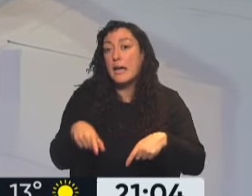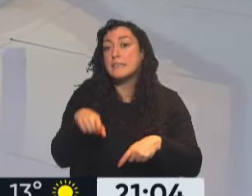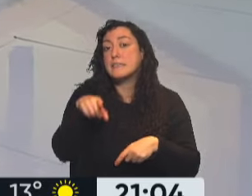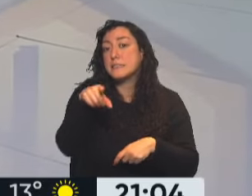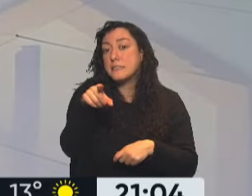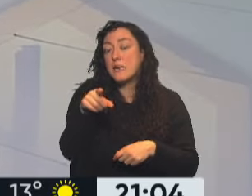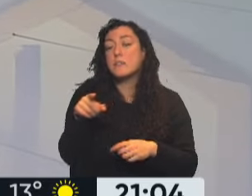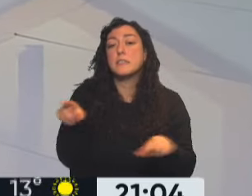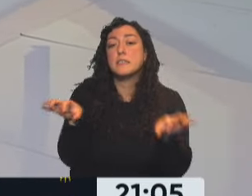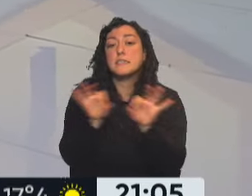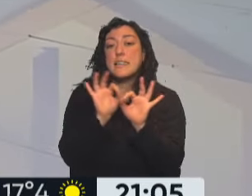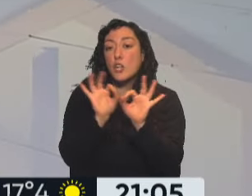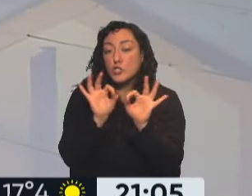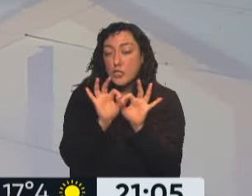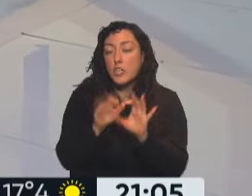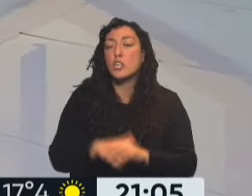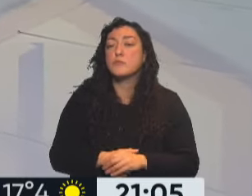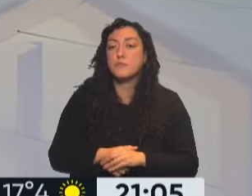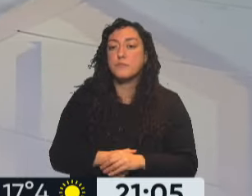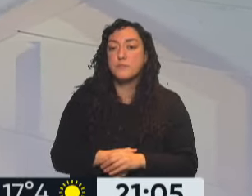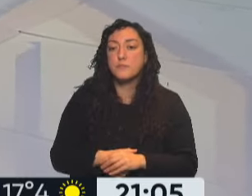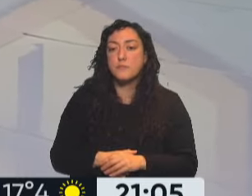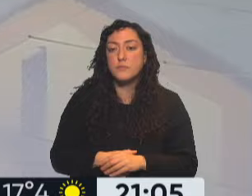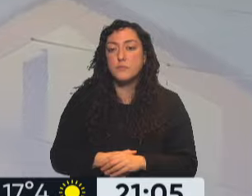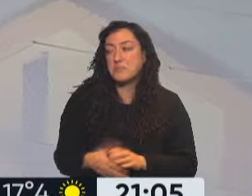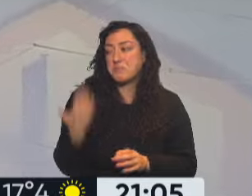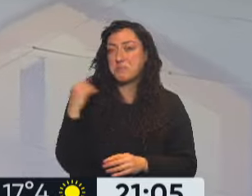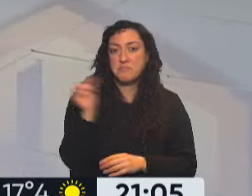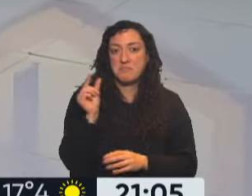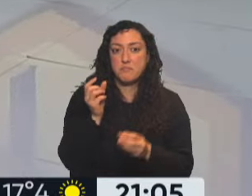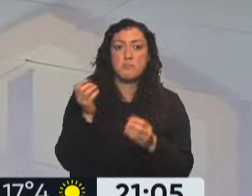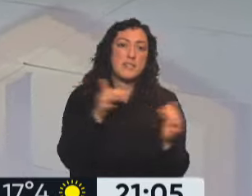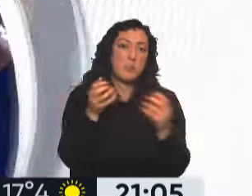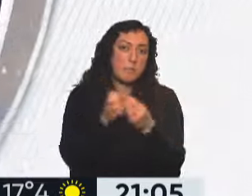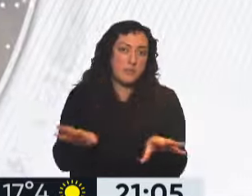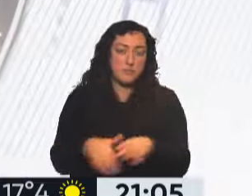0-0 frente a Boca Juniors. Hace minutos comenzó el partido.